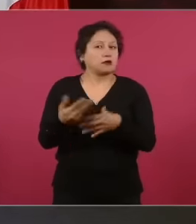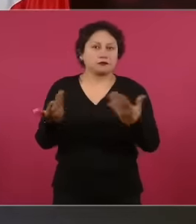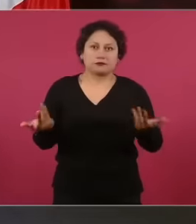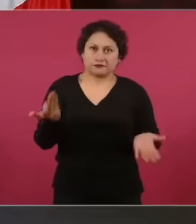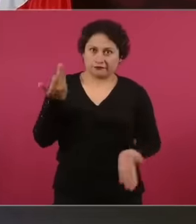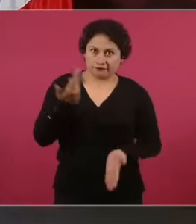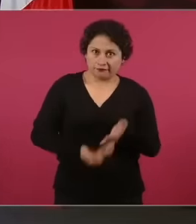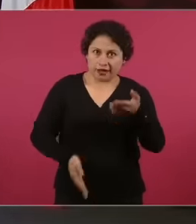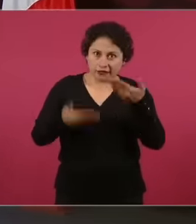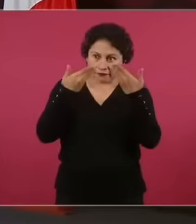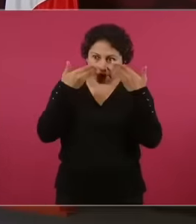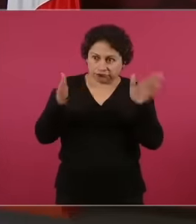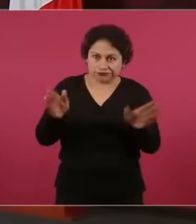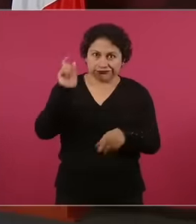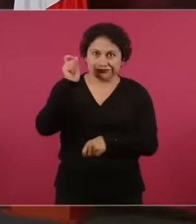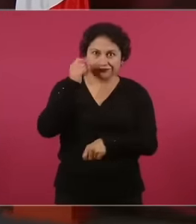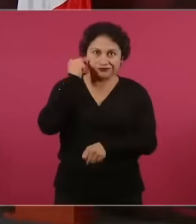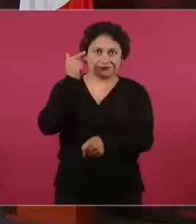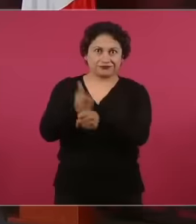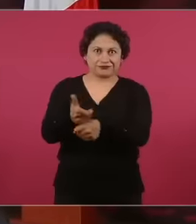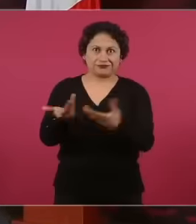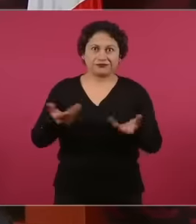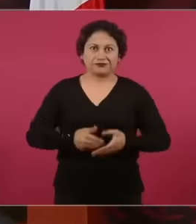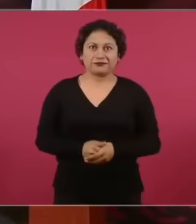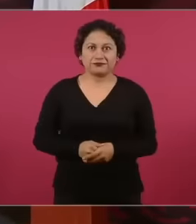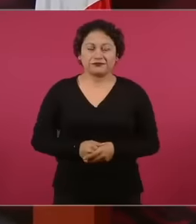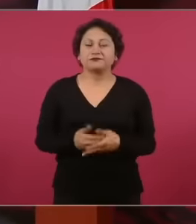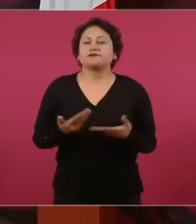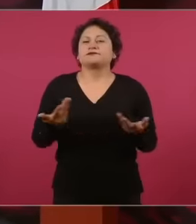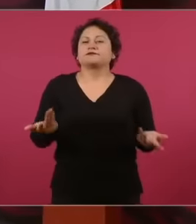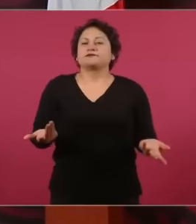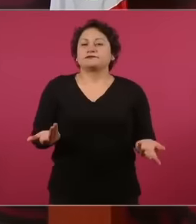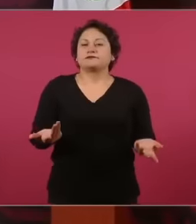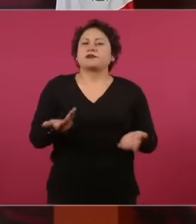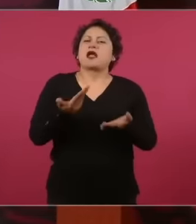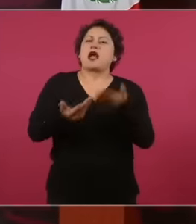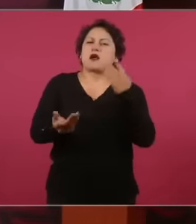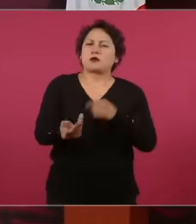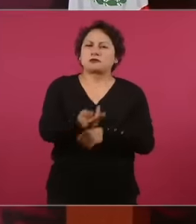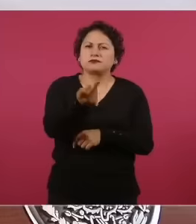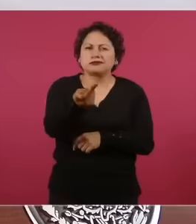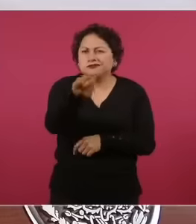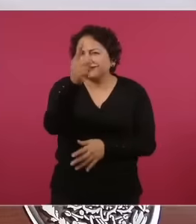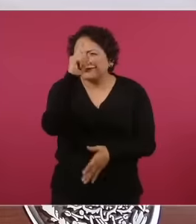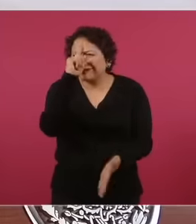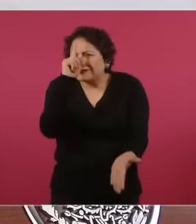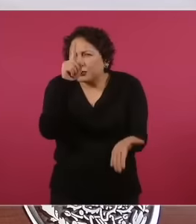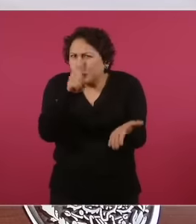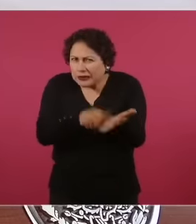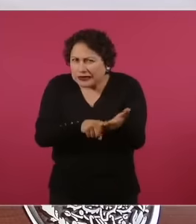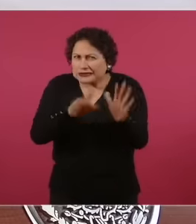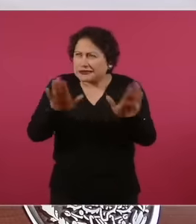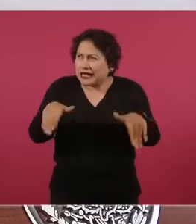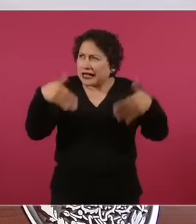Entonces, ¿cómo creen que no van a seguir llegando